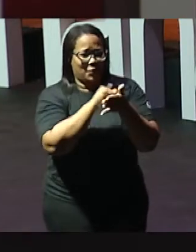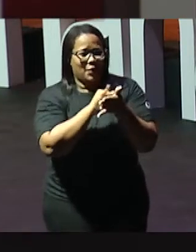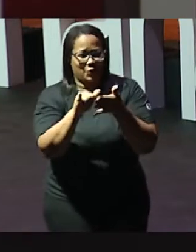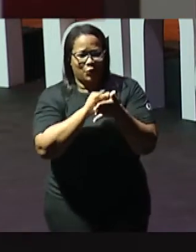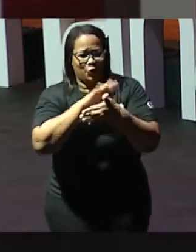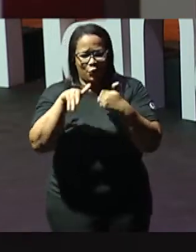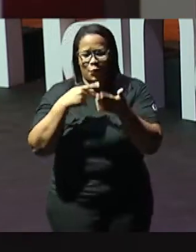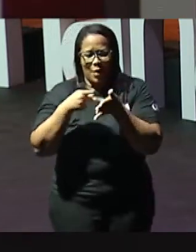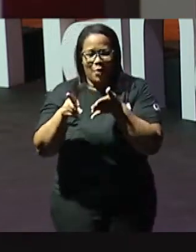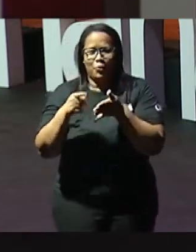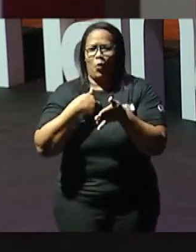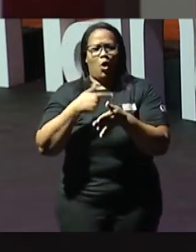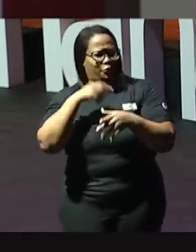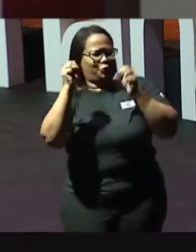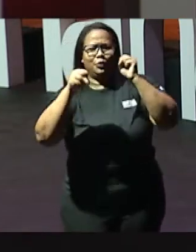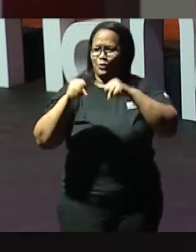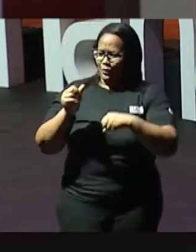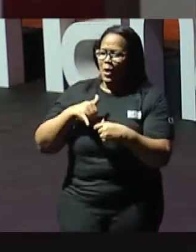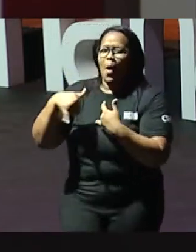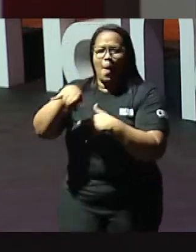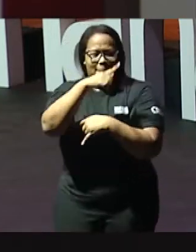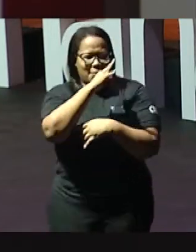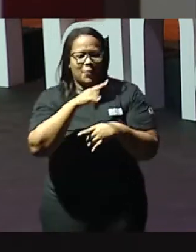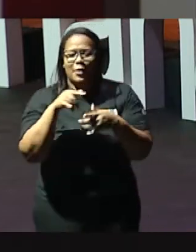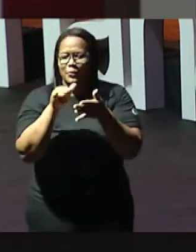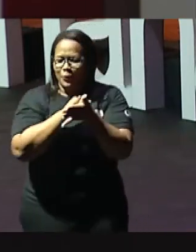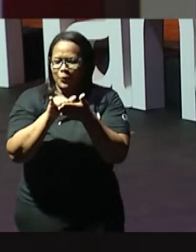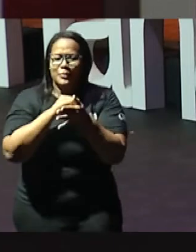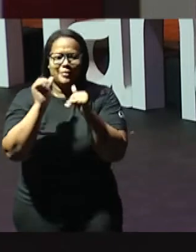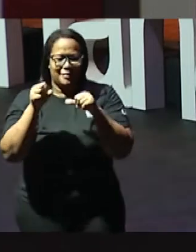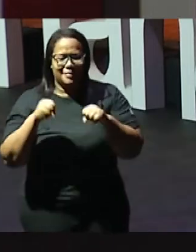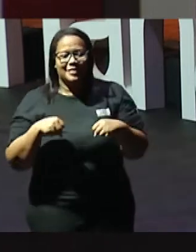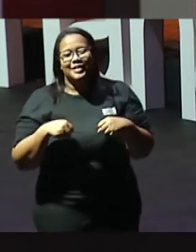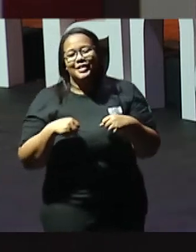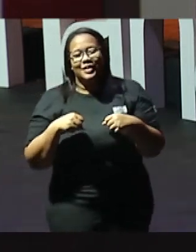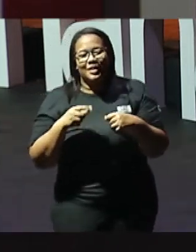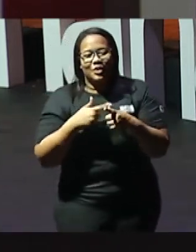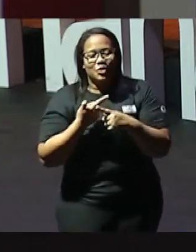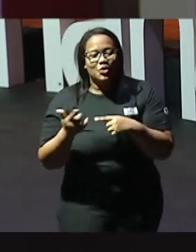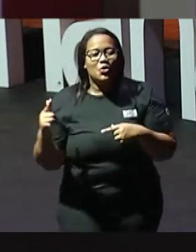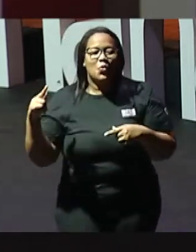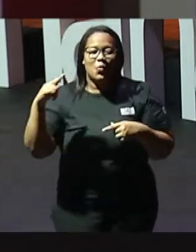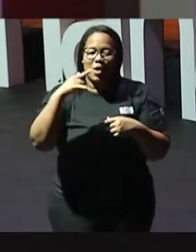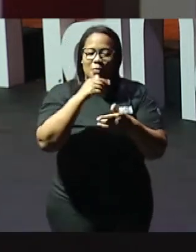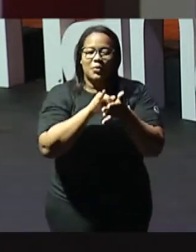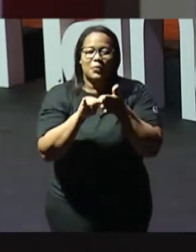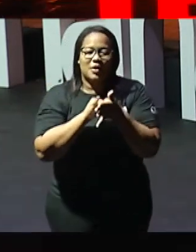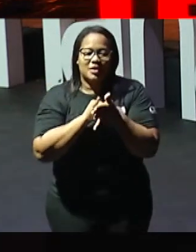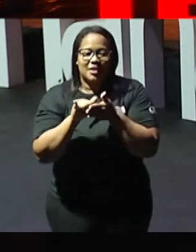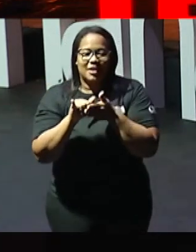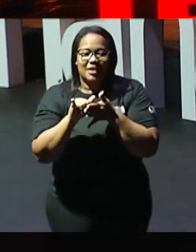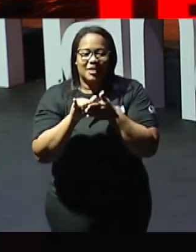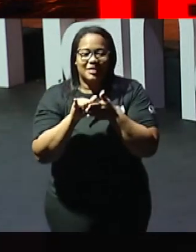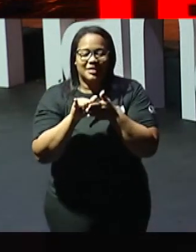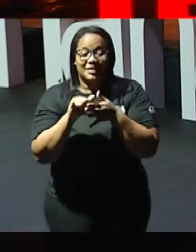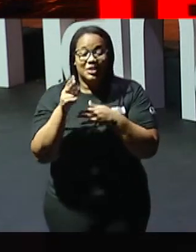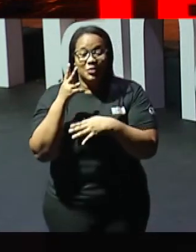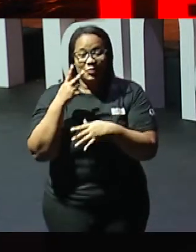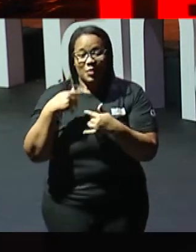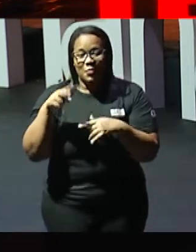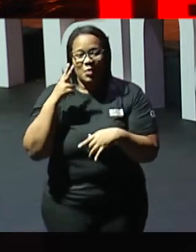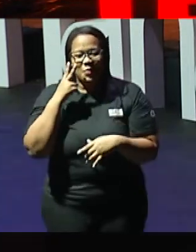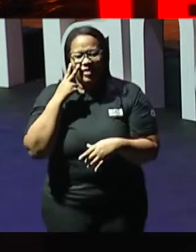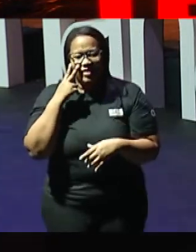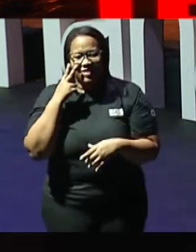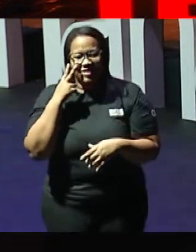oye metidos y nos vamos para nueva york y nos vamos radio city music o y yo